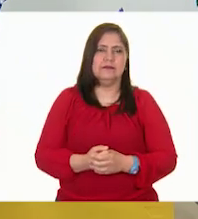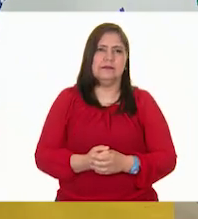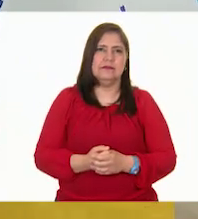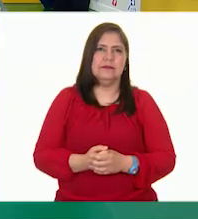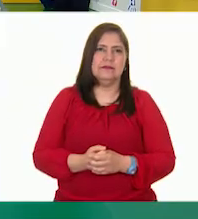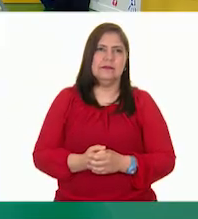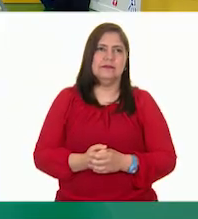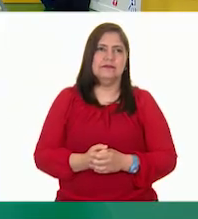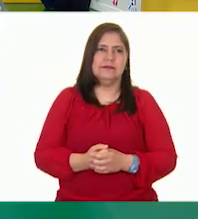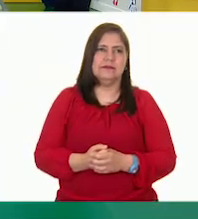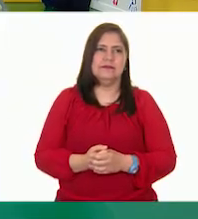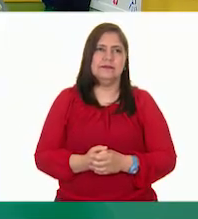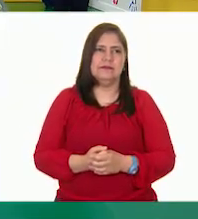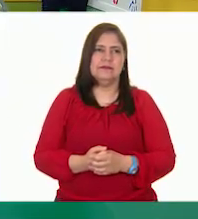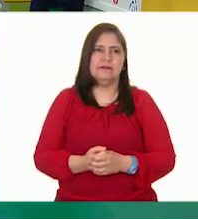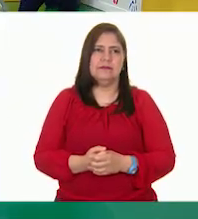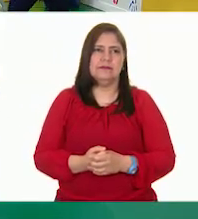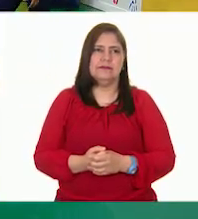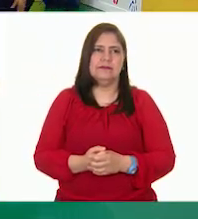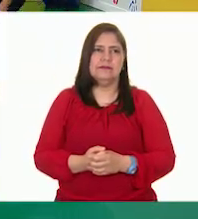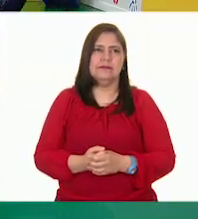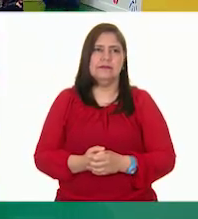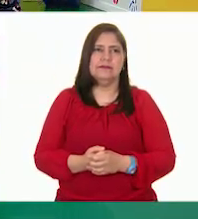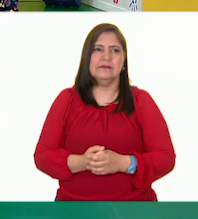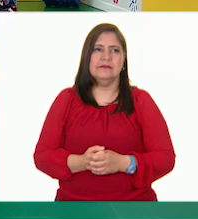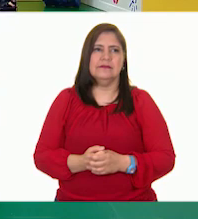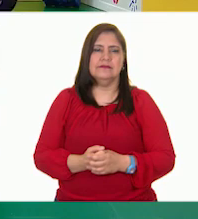qué nos cae. Y dice...